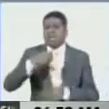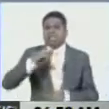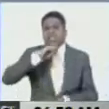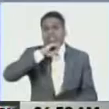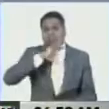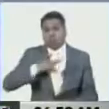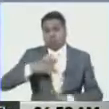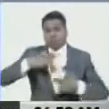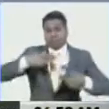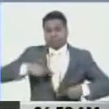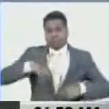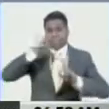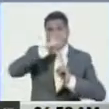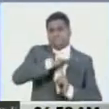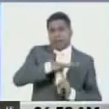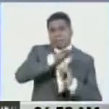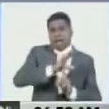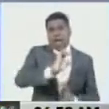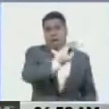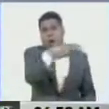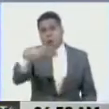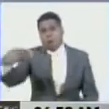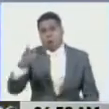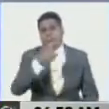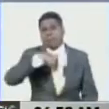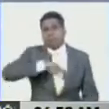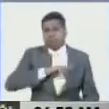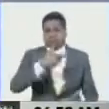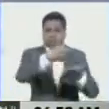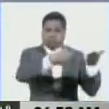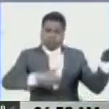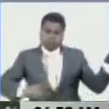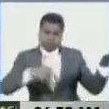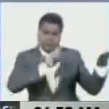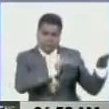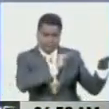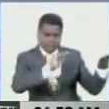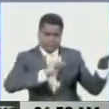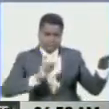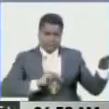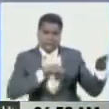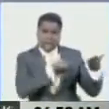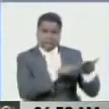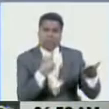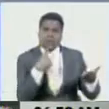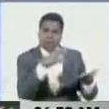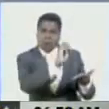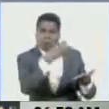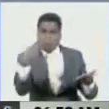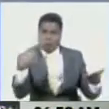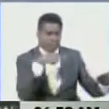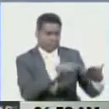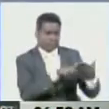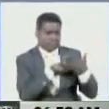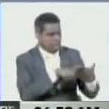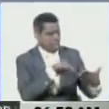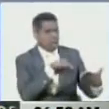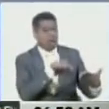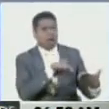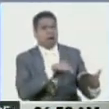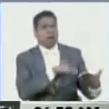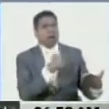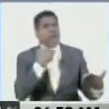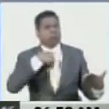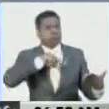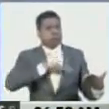Venezuela. El decreto es infame de Obama, contra lo cual nosotros vamos a protestar hoy, no exclusivamente en contra de ellos, pero sí. Claro. Uno de los elementos que